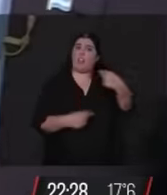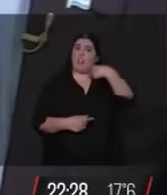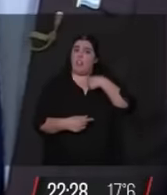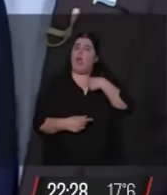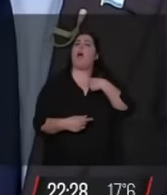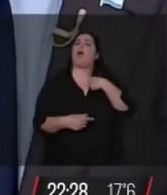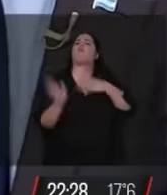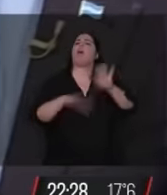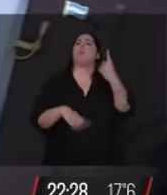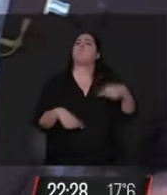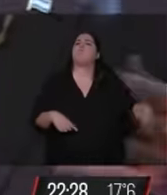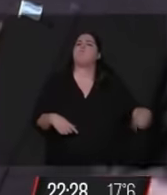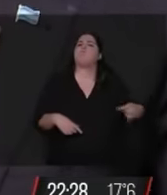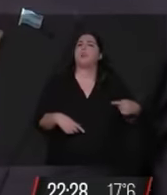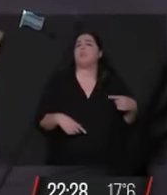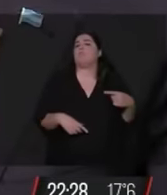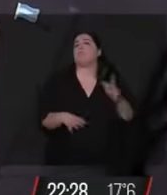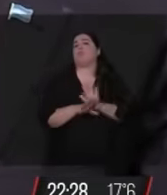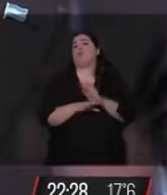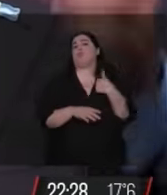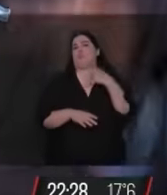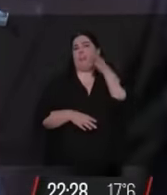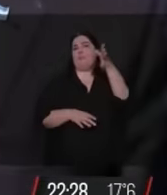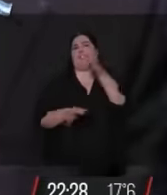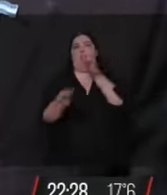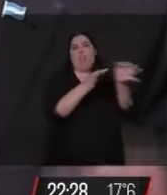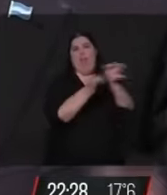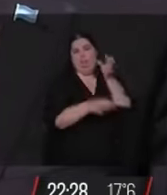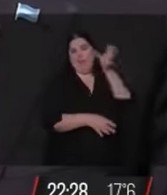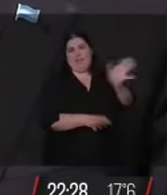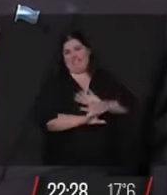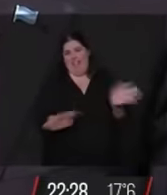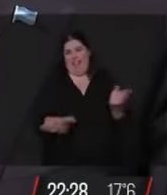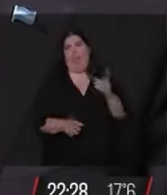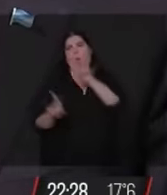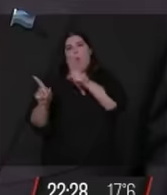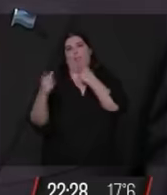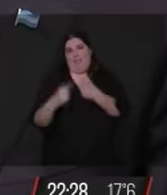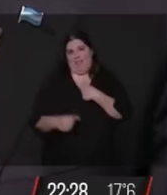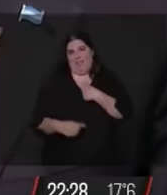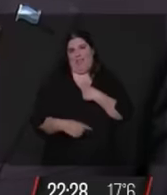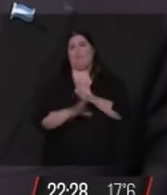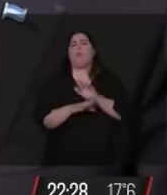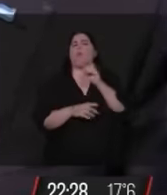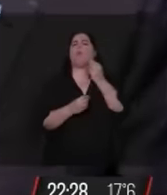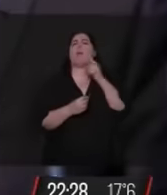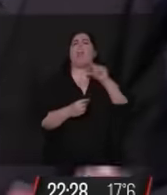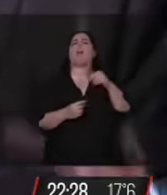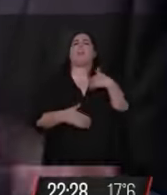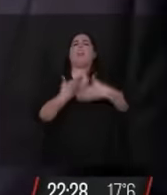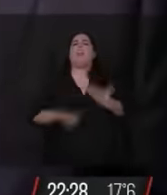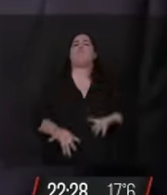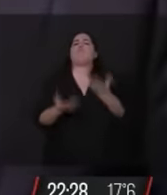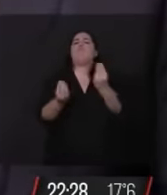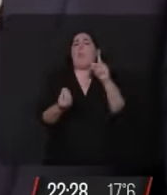que ver centralmente con tener una excesiva capacidad de diálogo. Creo que el diálogo y el consenso son los que sacan adelante a la Argentina.